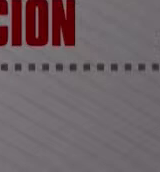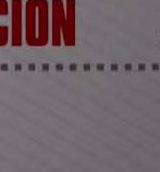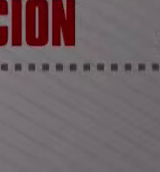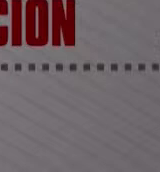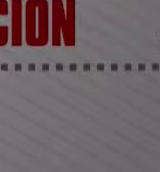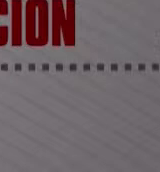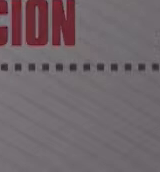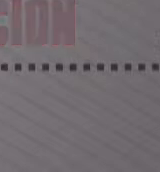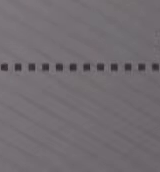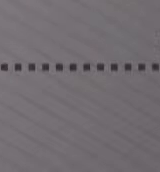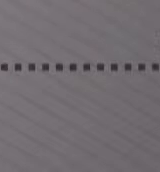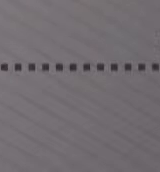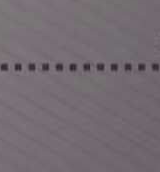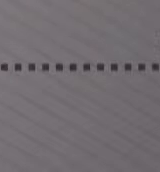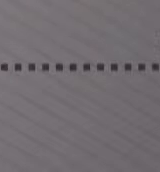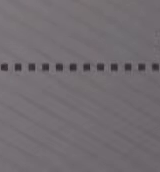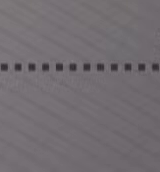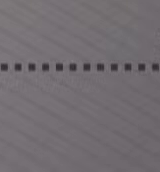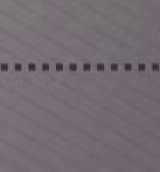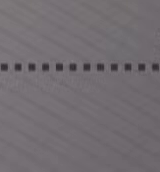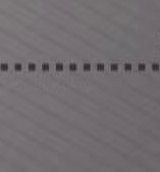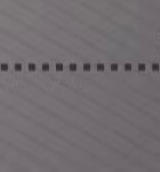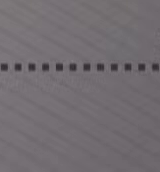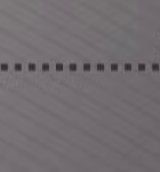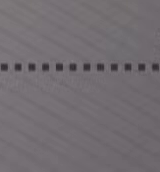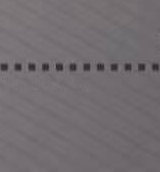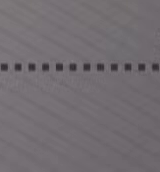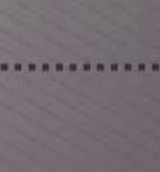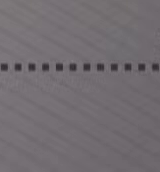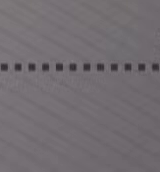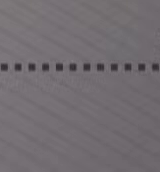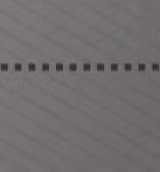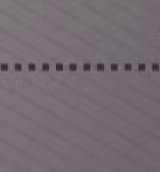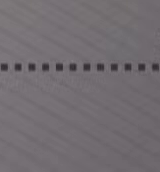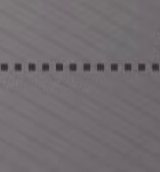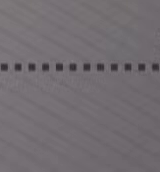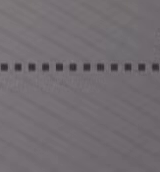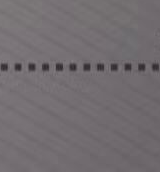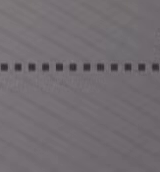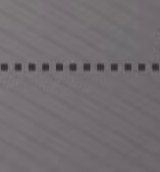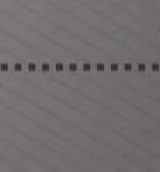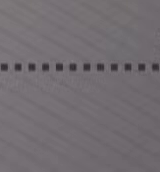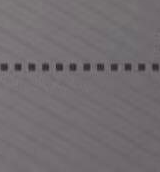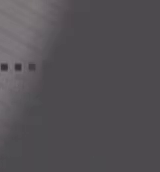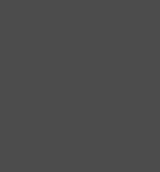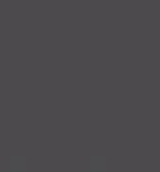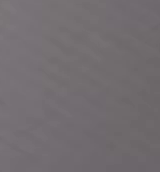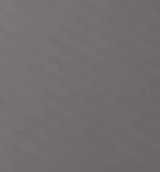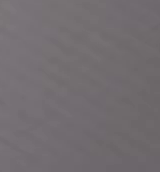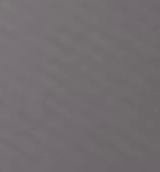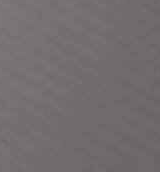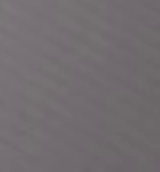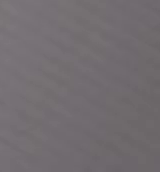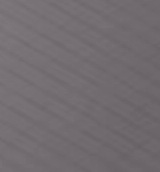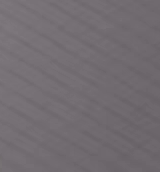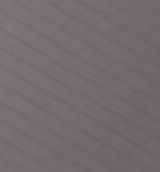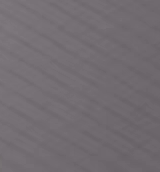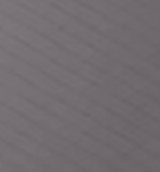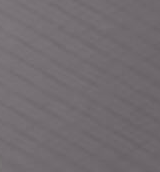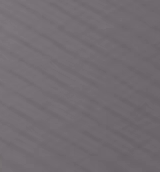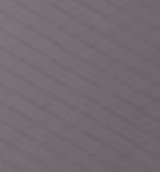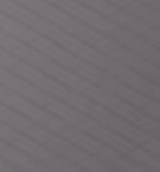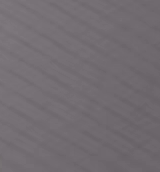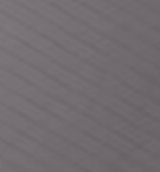se ajuste a la Constitución. En este caso, se puede presentar una demanda de inconstitucionalidad. Además, existe el